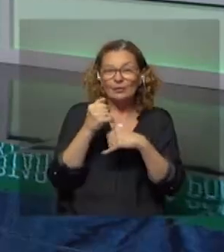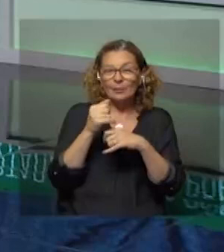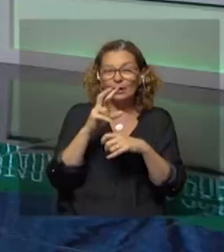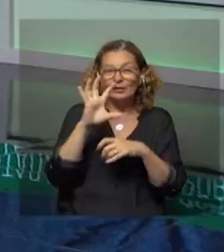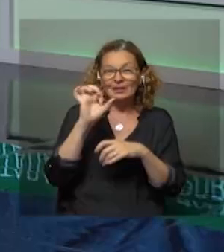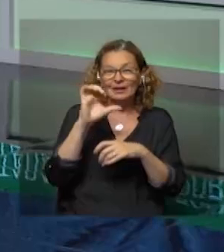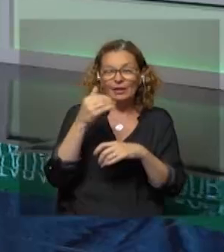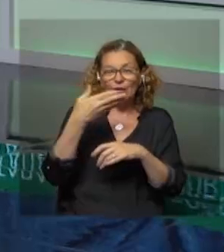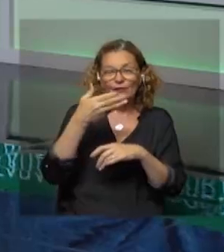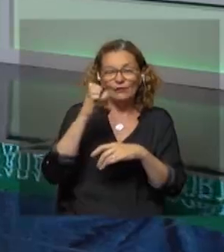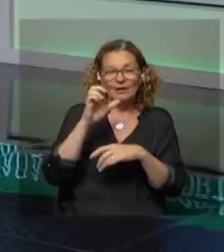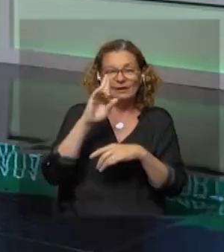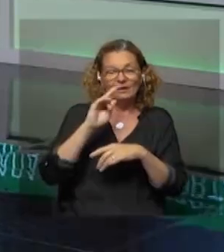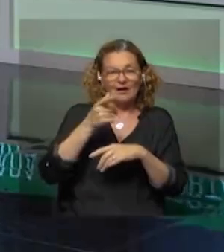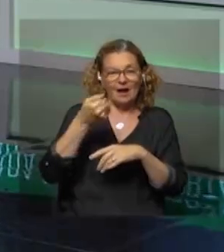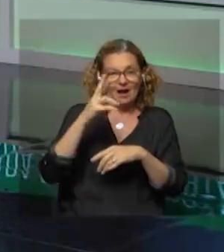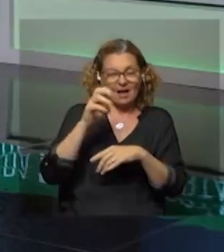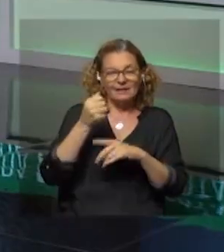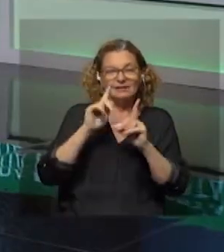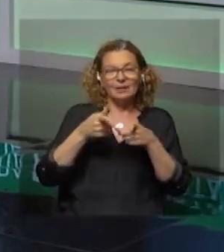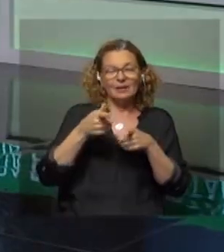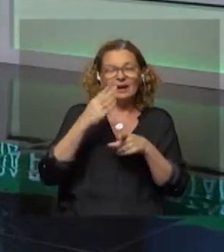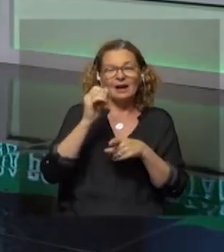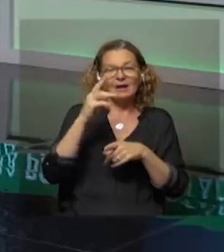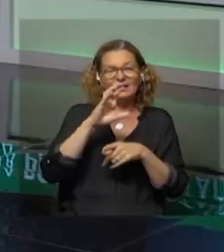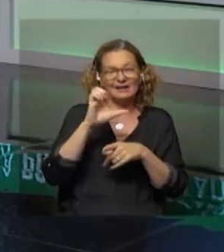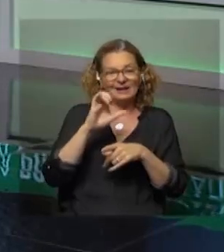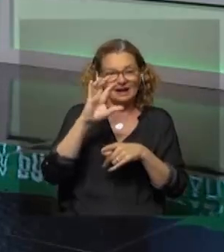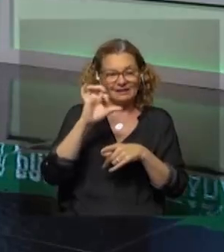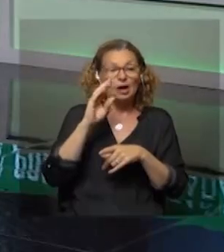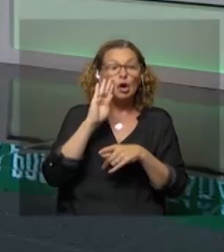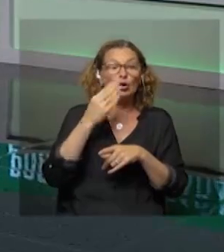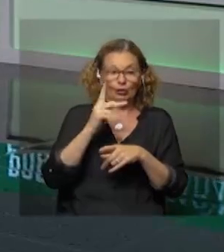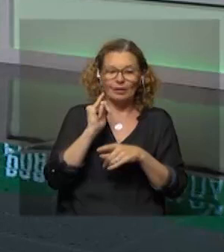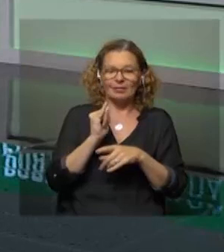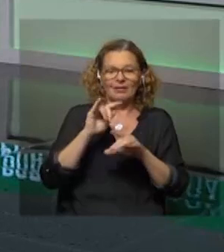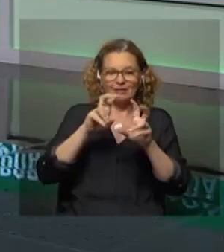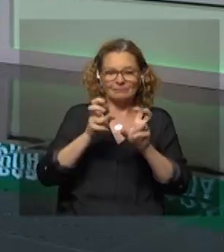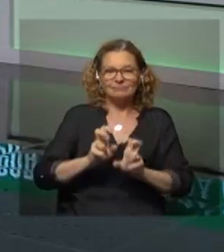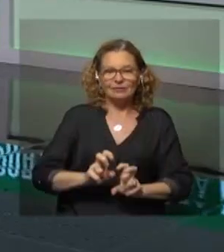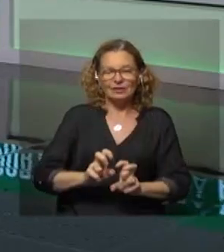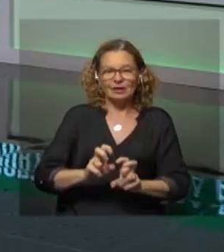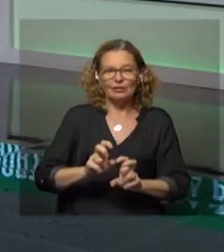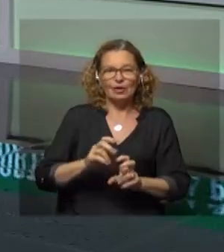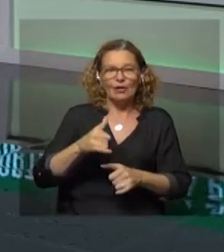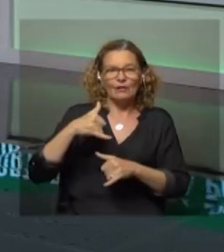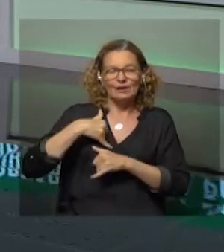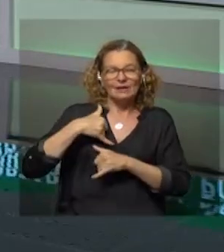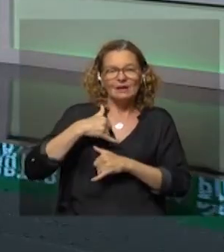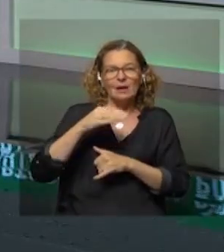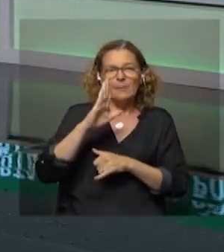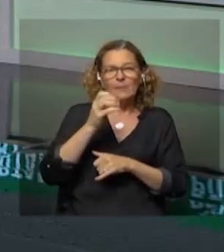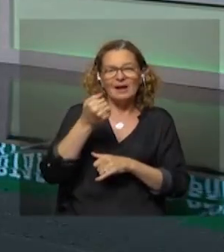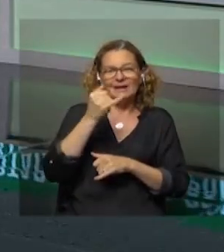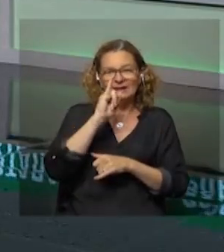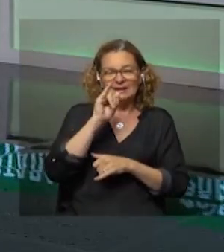los senadores Mario Vergara Y Charles carrera reconoció que existió el espionaje el militar retirado Mario panisa fue